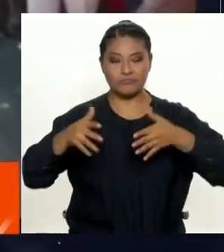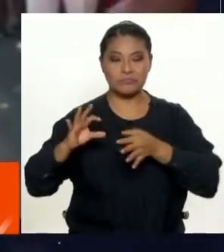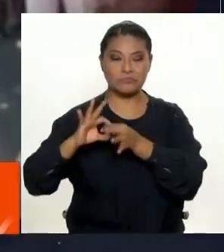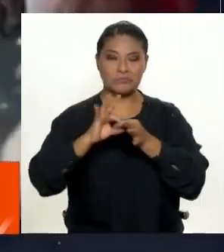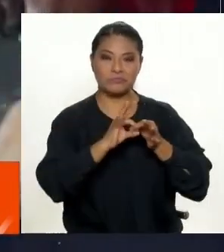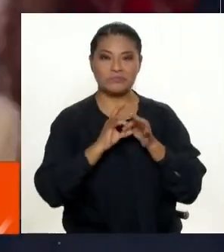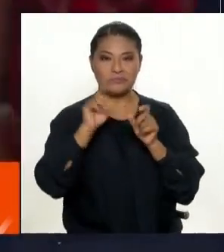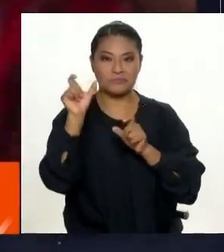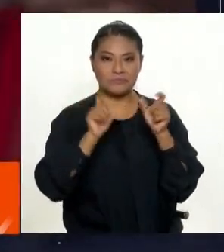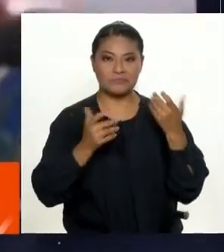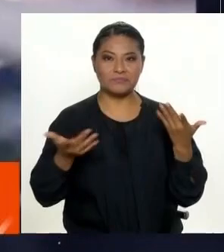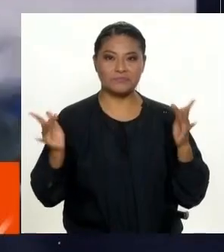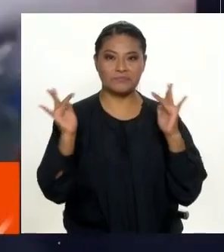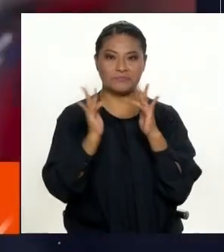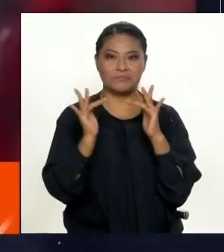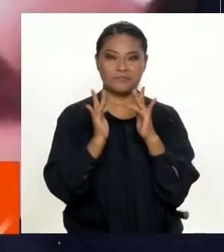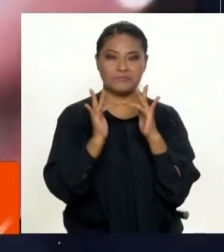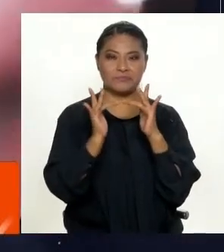people.